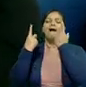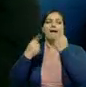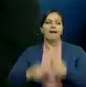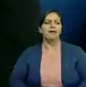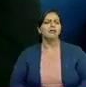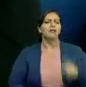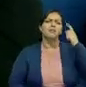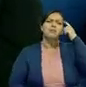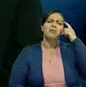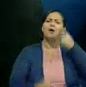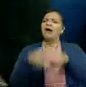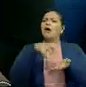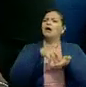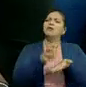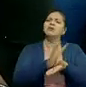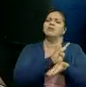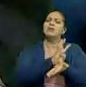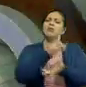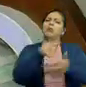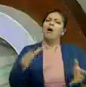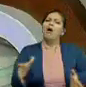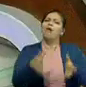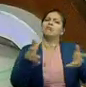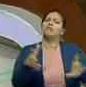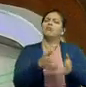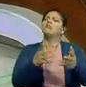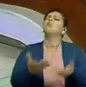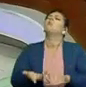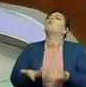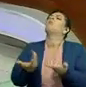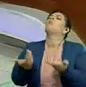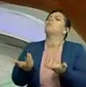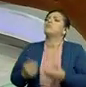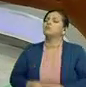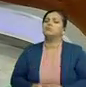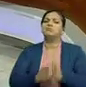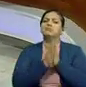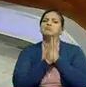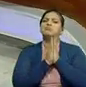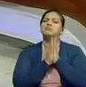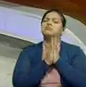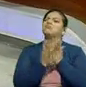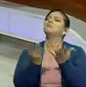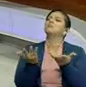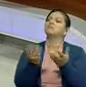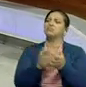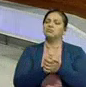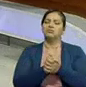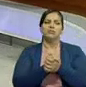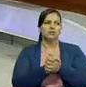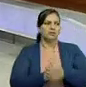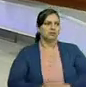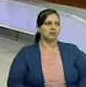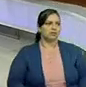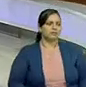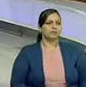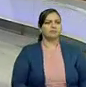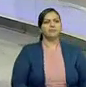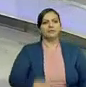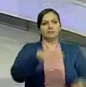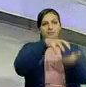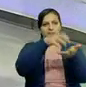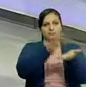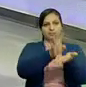¿qué les piden a los asambleístas? Bueno, yo creo que lo primero que nosotros estamos haciendo es que los